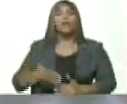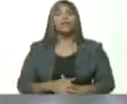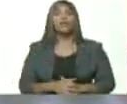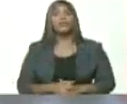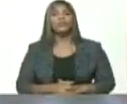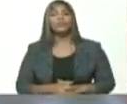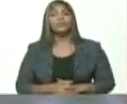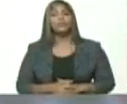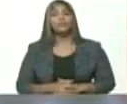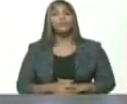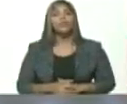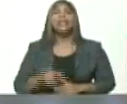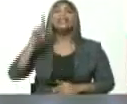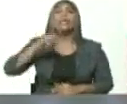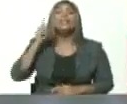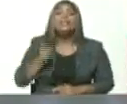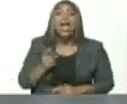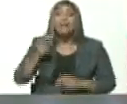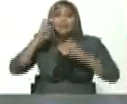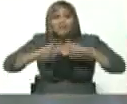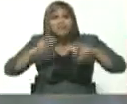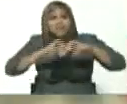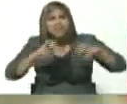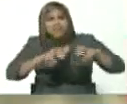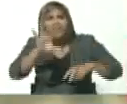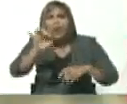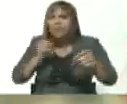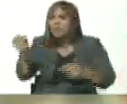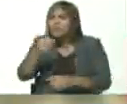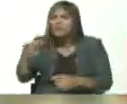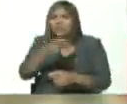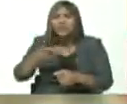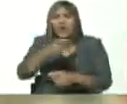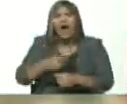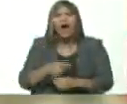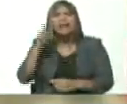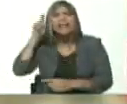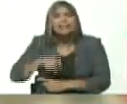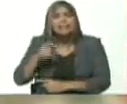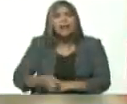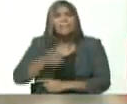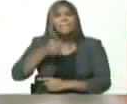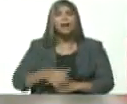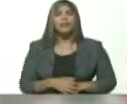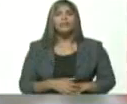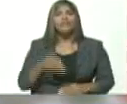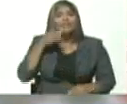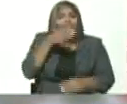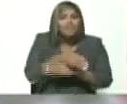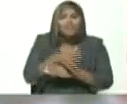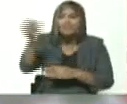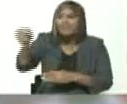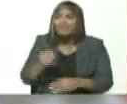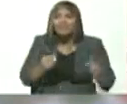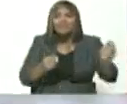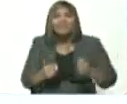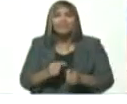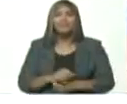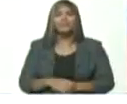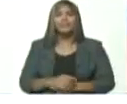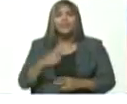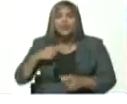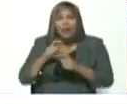Sobre todo tenemos que ir a la búsqueda de los que más necesitan. Ir a la búsqueda con una